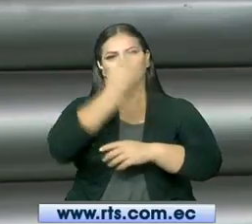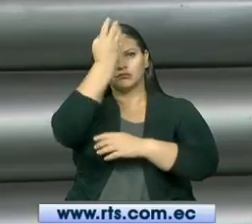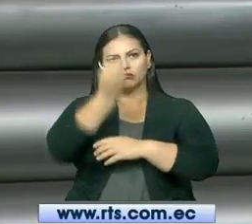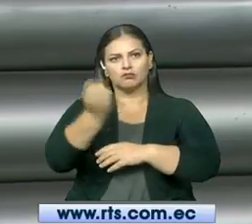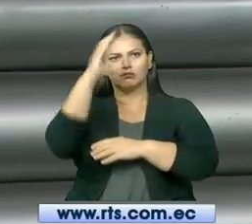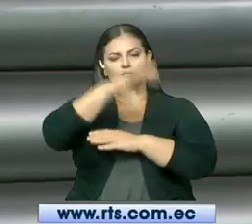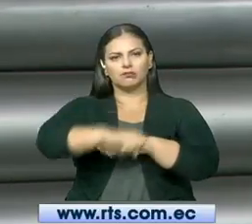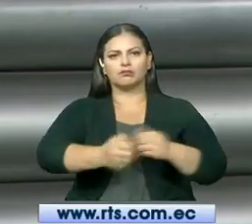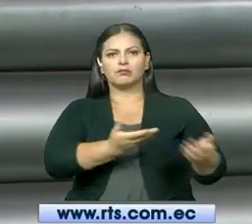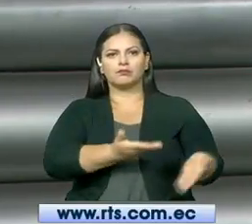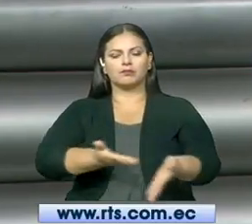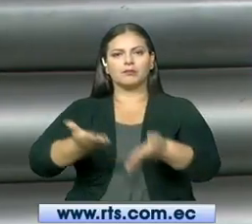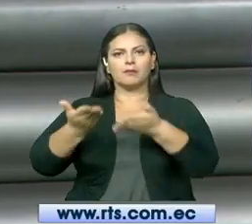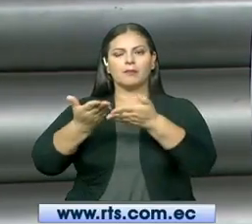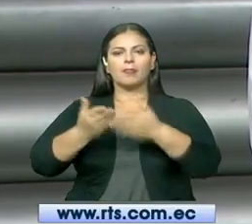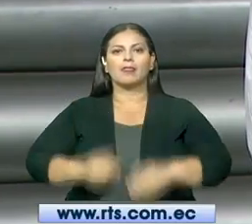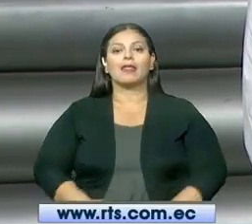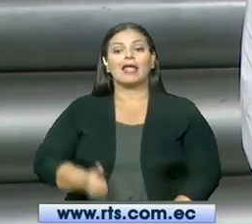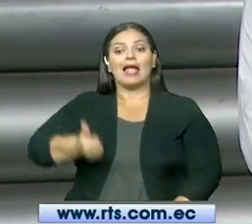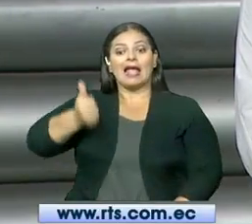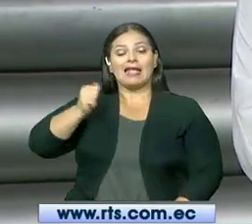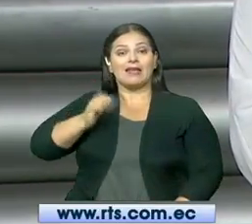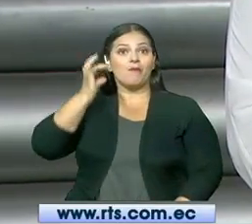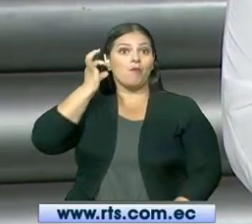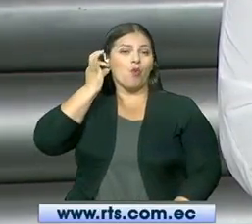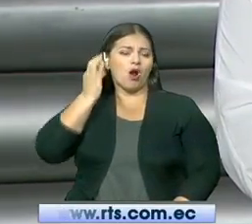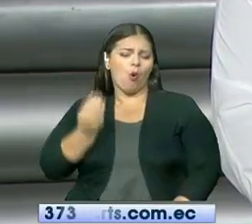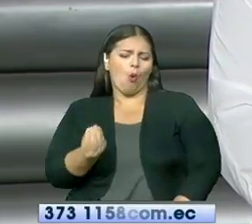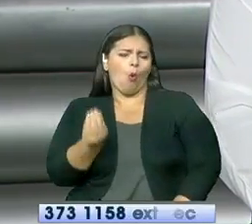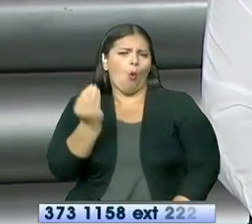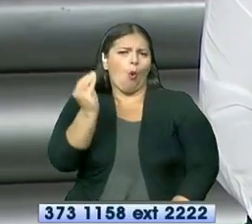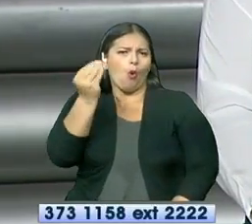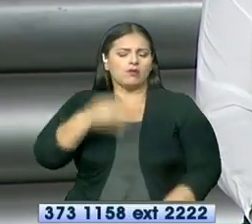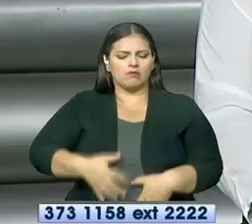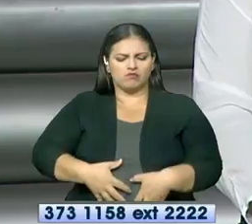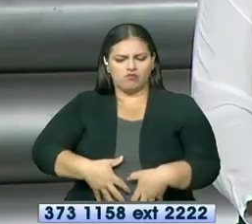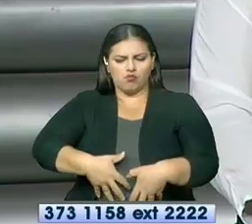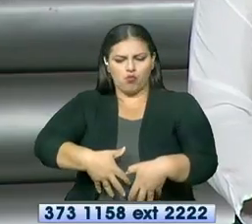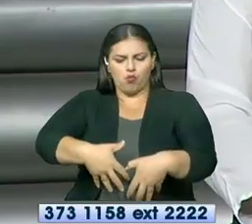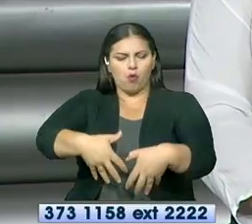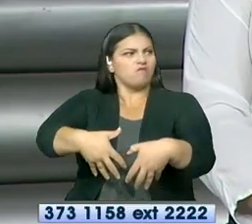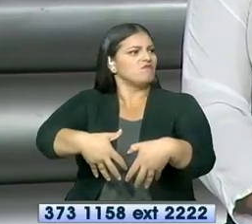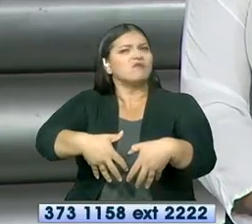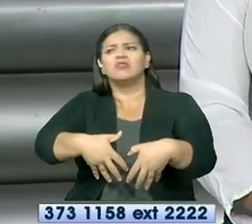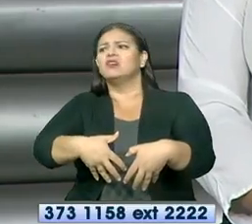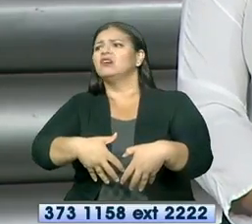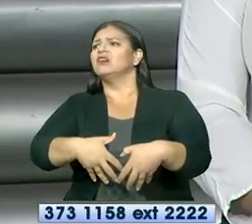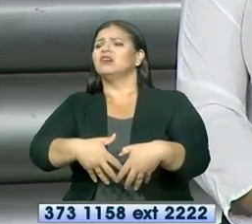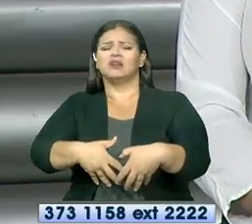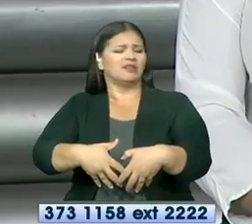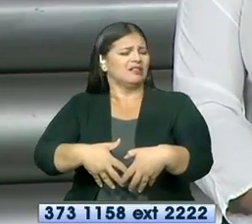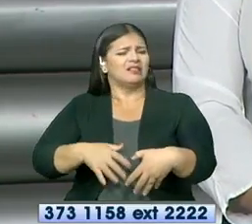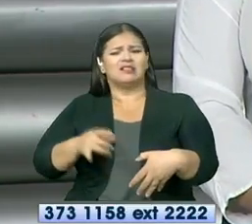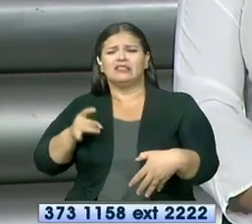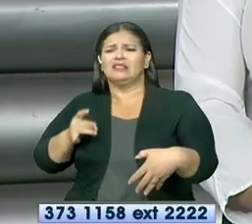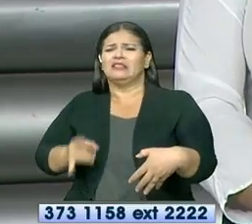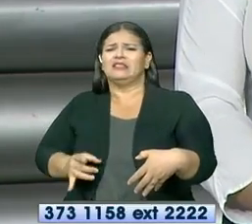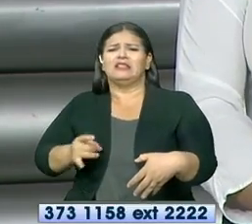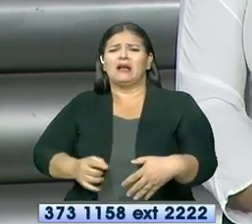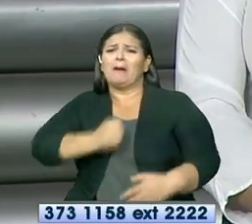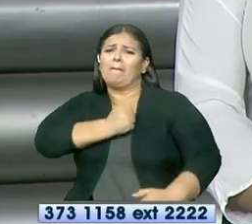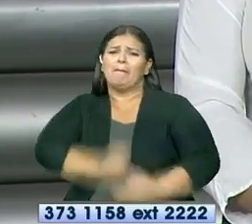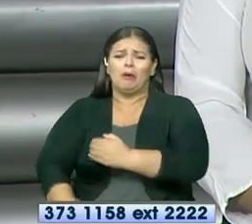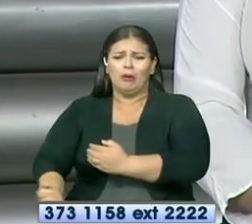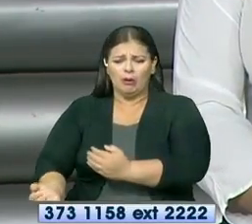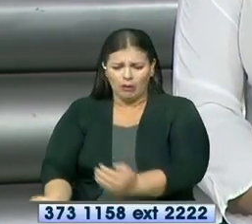En condición estable se encuentra el recién nacido que fue encontrado abandonado en un populoso sector del noroeste de Guayaquil. Su